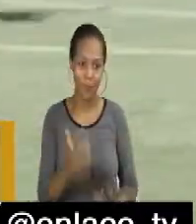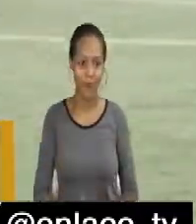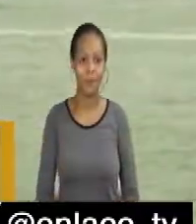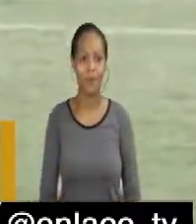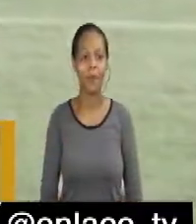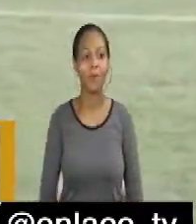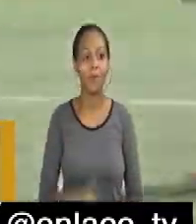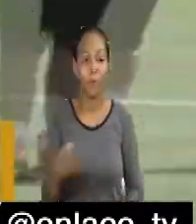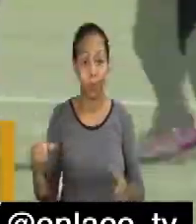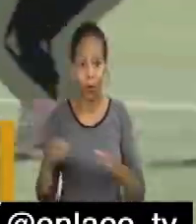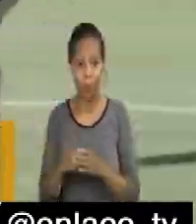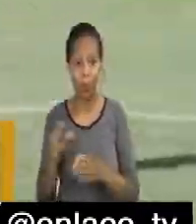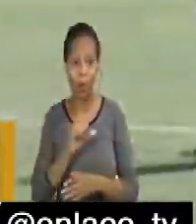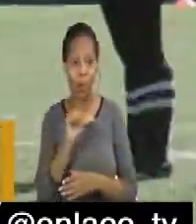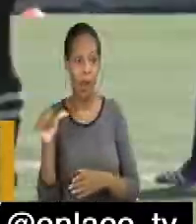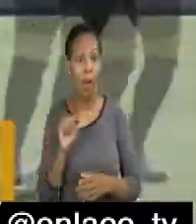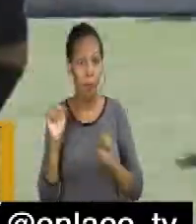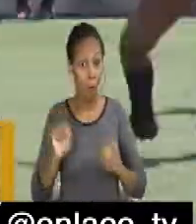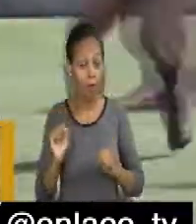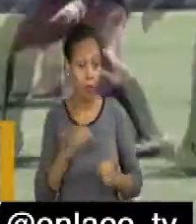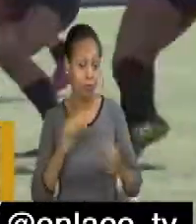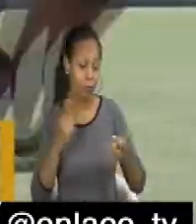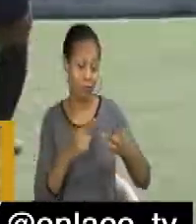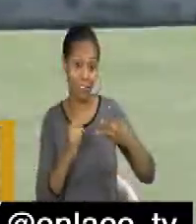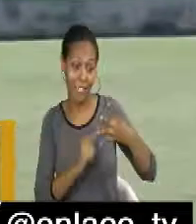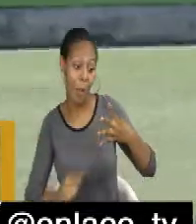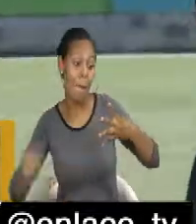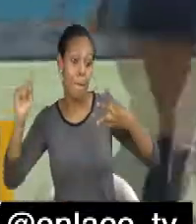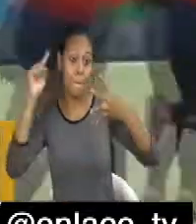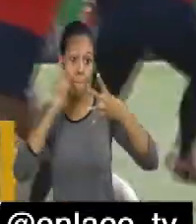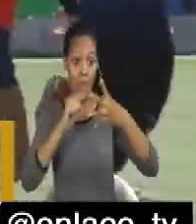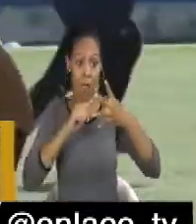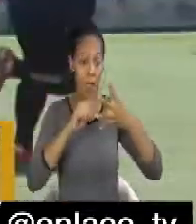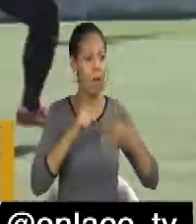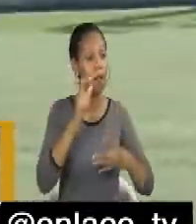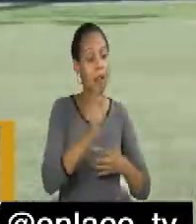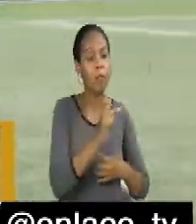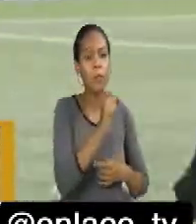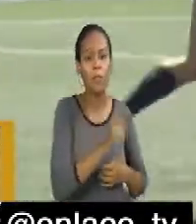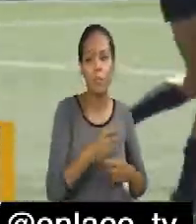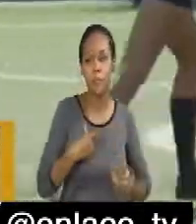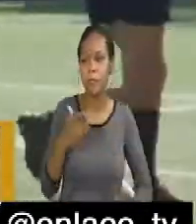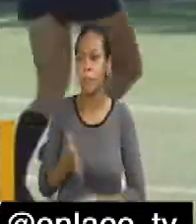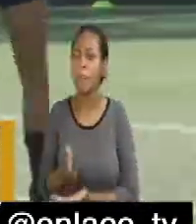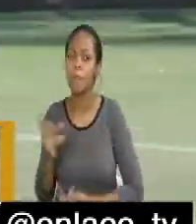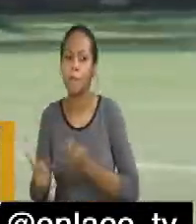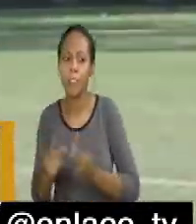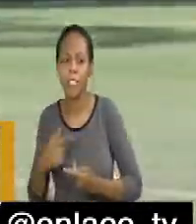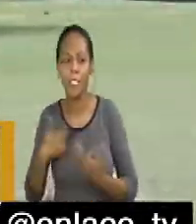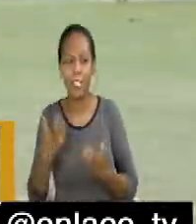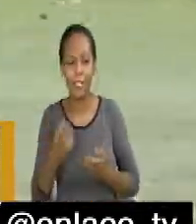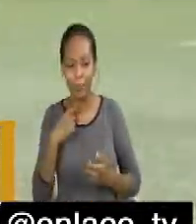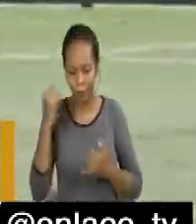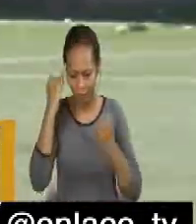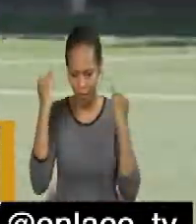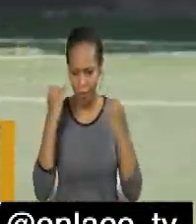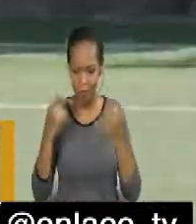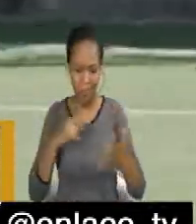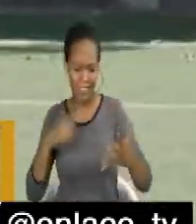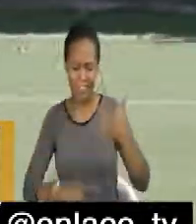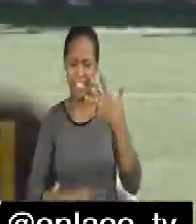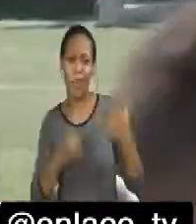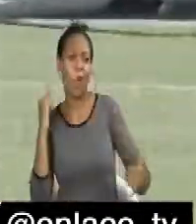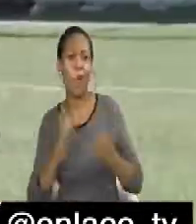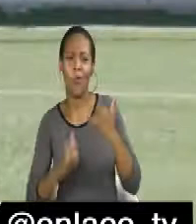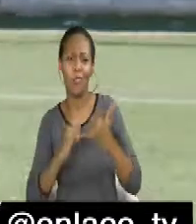Puerto Petrolero ascendería al segundo puesto del torneo, mientras que la visita busca reafianzar su táctica de juego para salir de la última posición